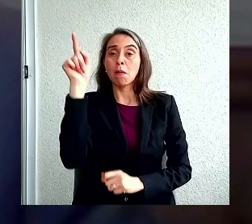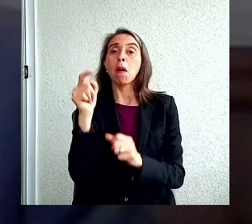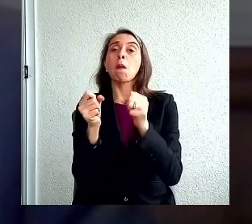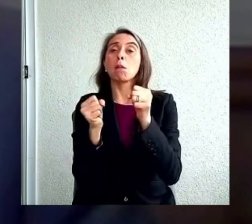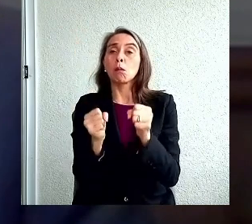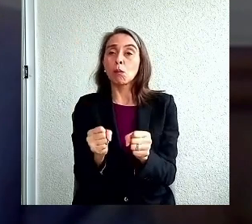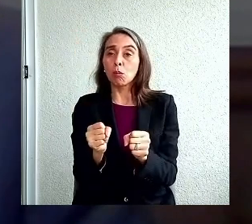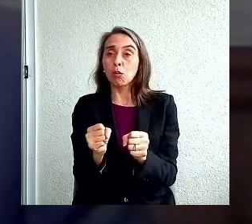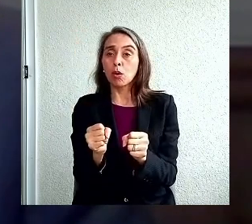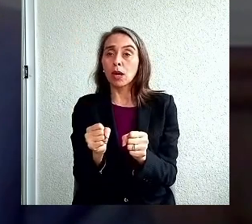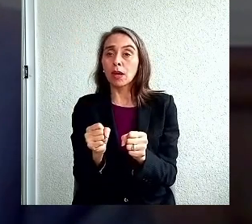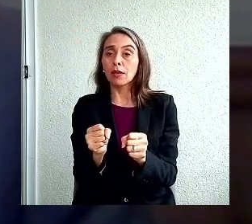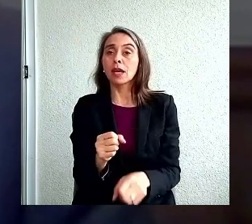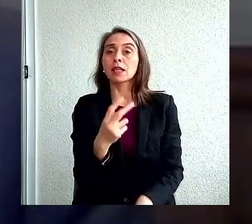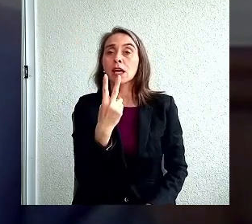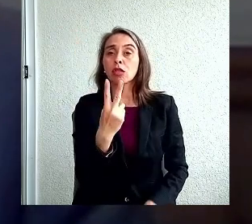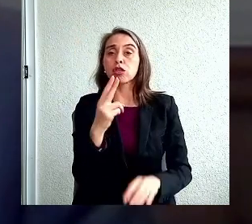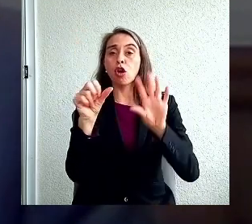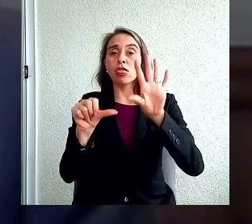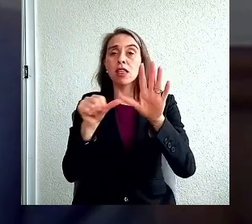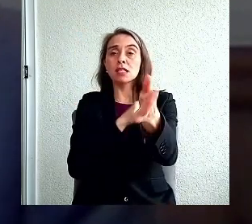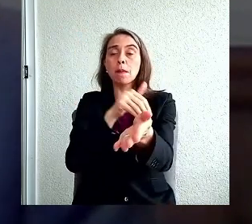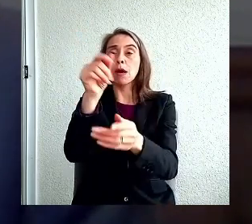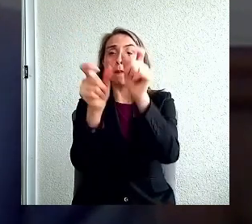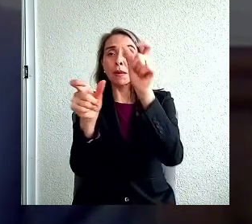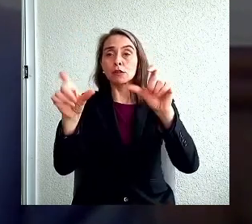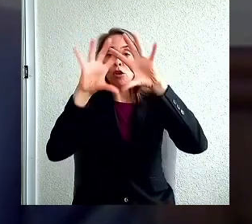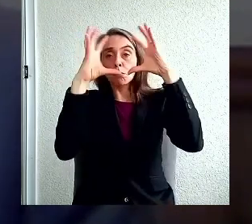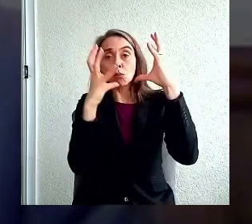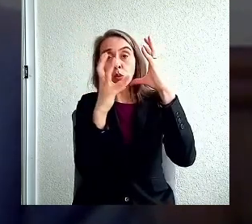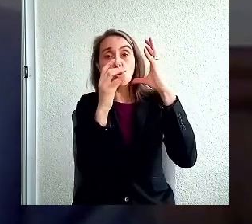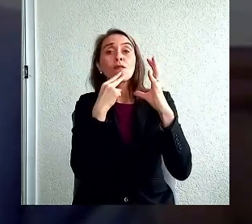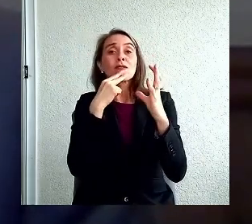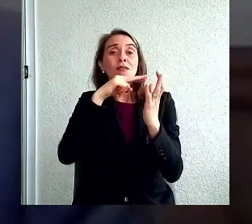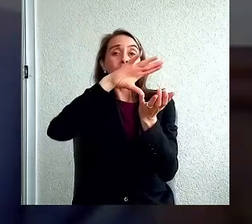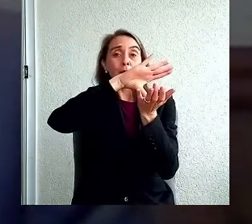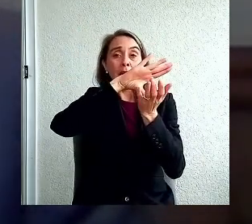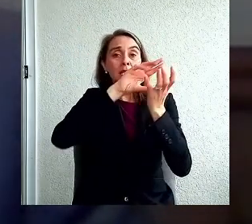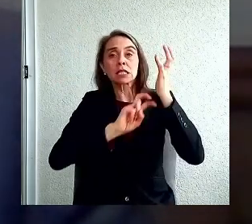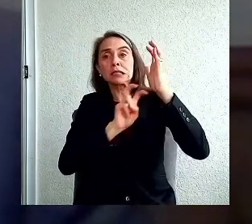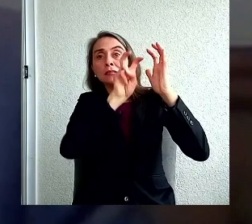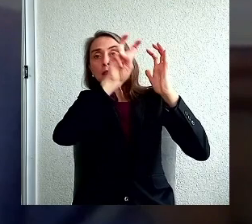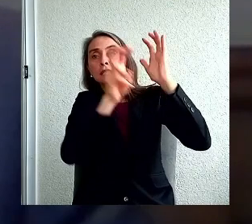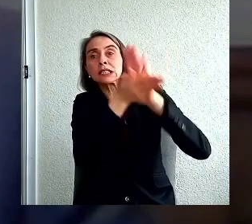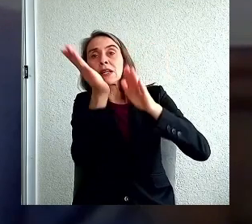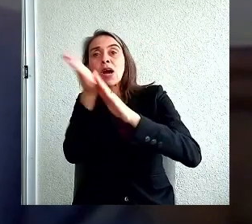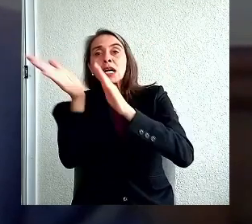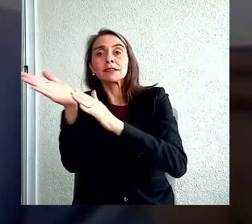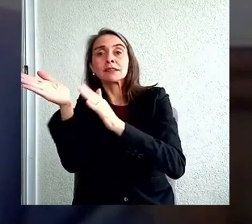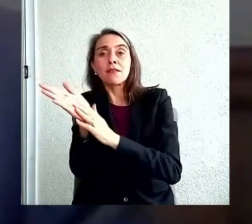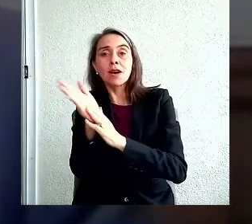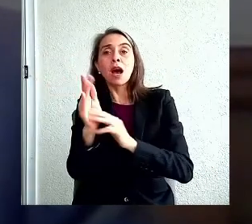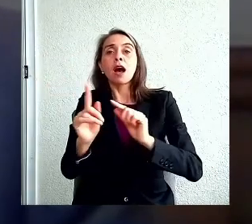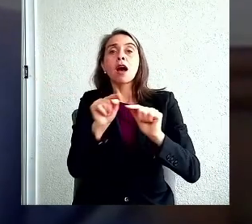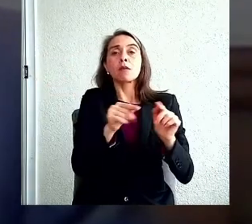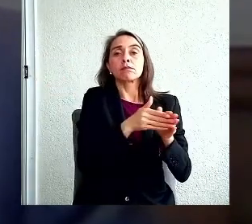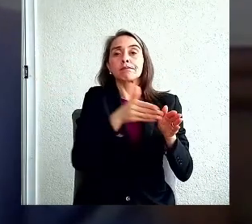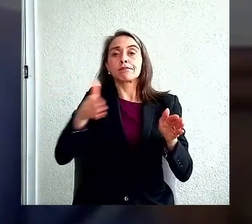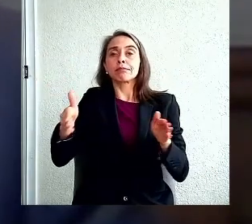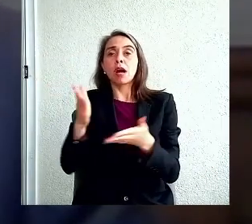millones de personas a migrar dentro de sus propios países para el año 2050, según datos recientes del Banco